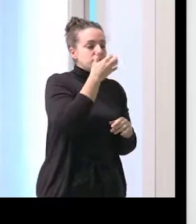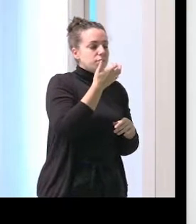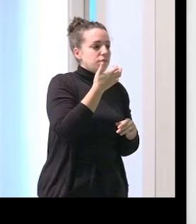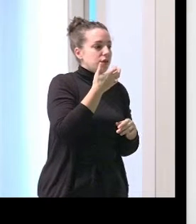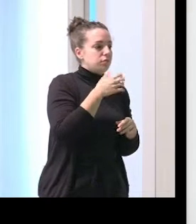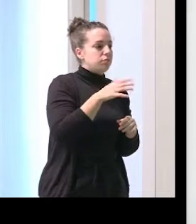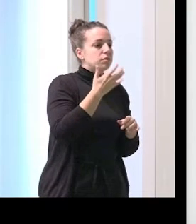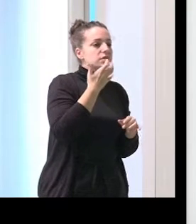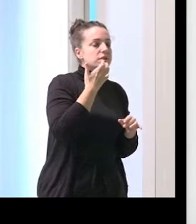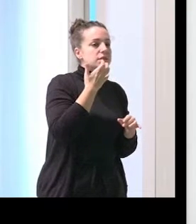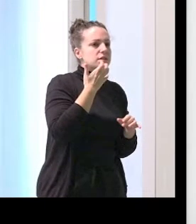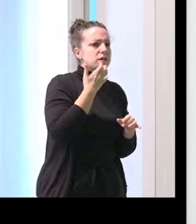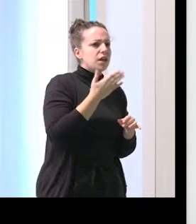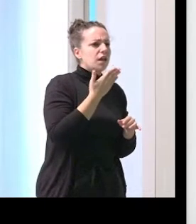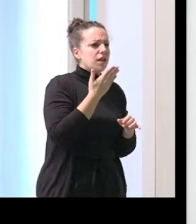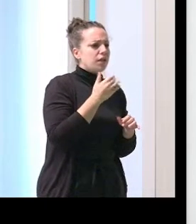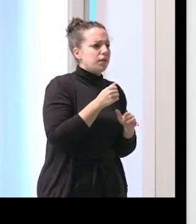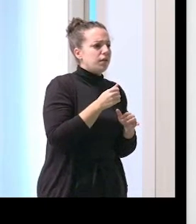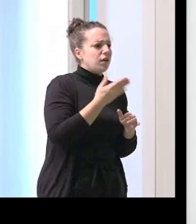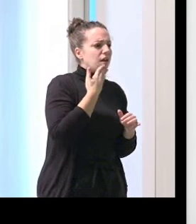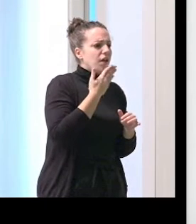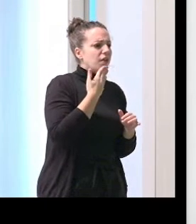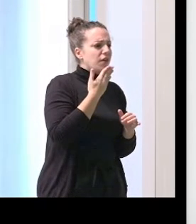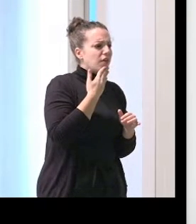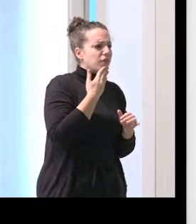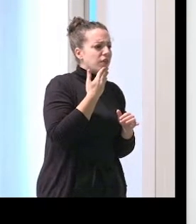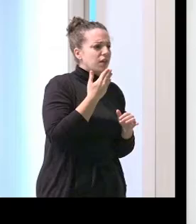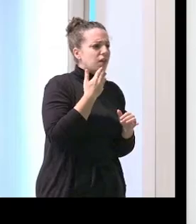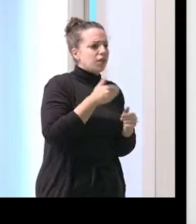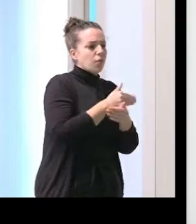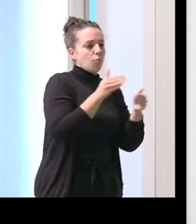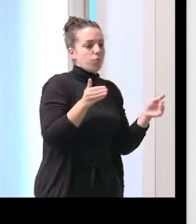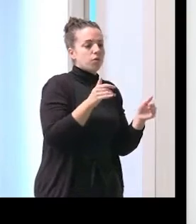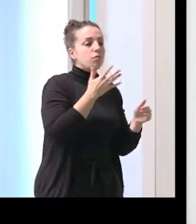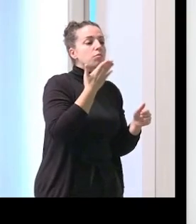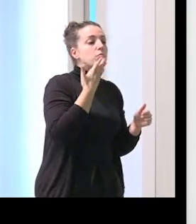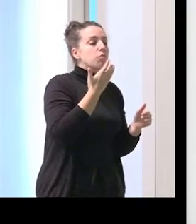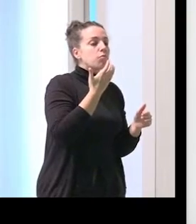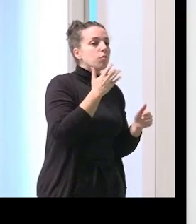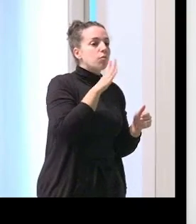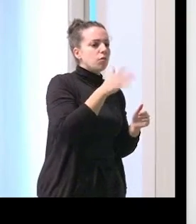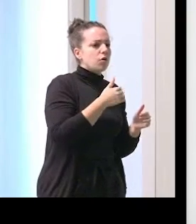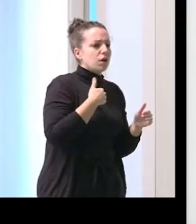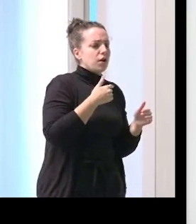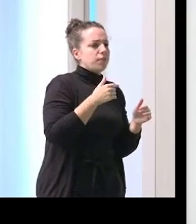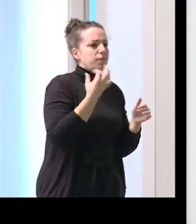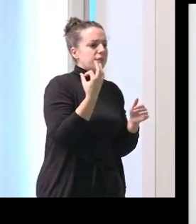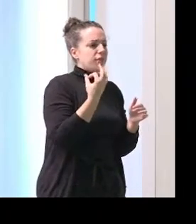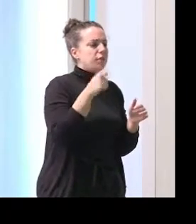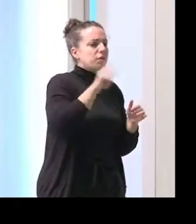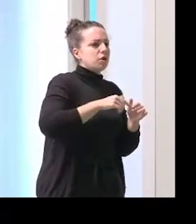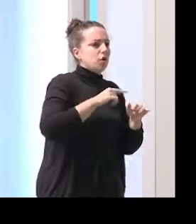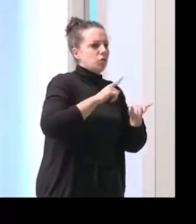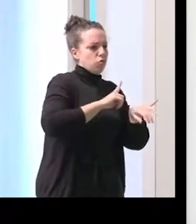del paciente, la edad de debut, eso es muy importante, la edad de debut, porque depende en qué edad pueden tener ya las áreas cerebrales bien formadas y de la duración de la